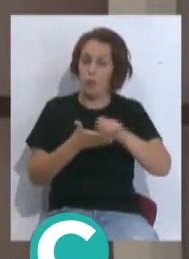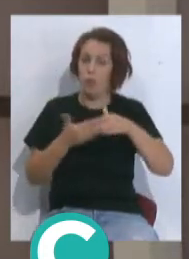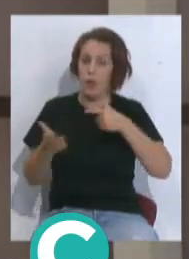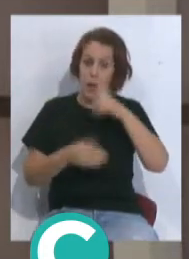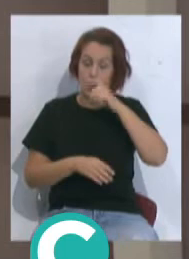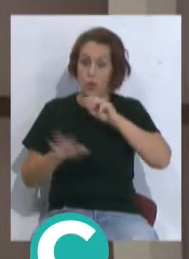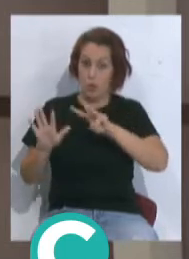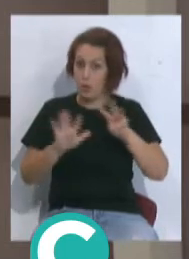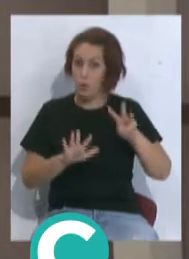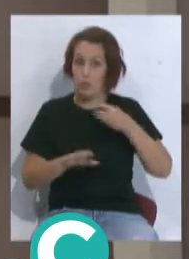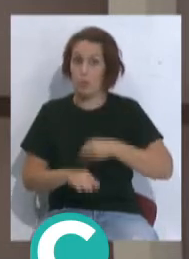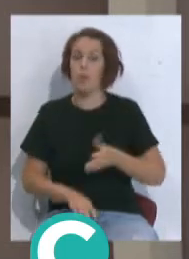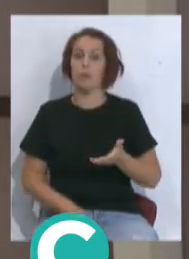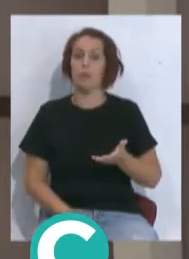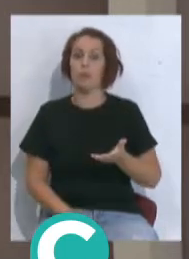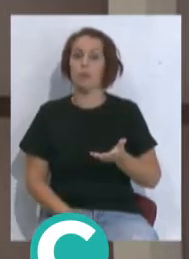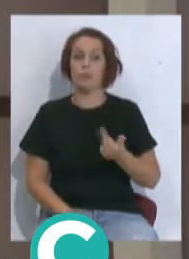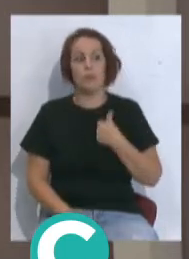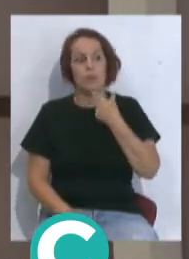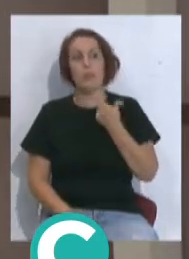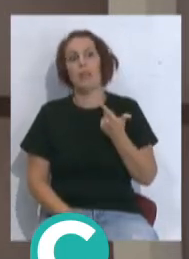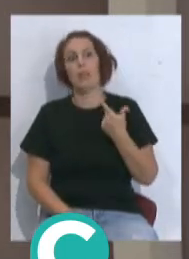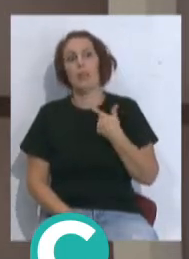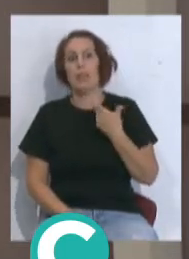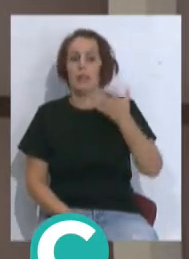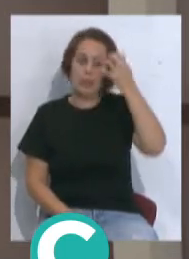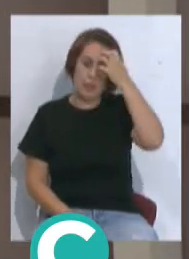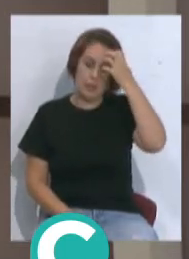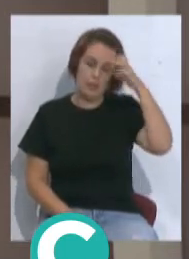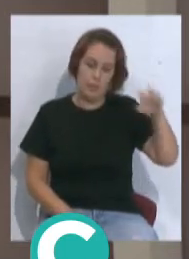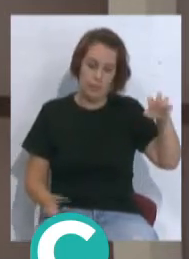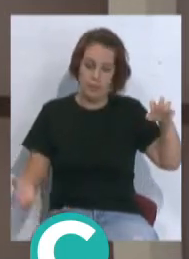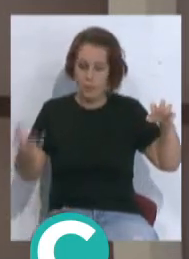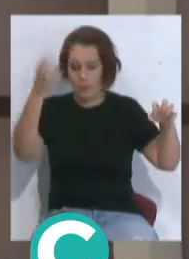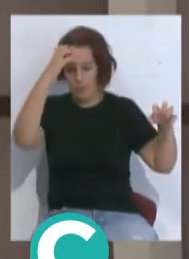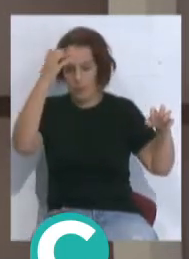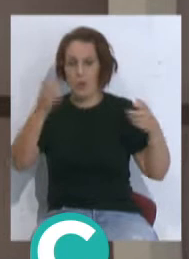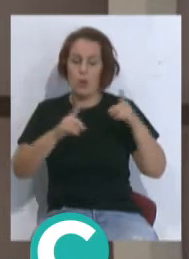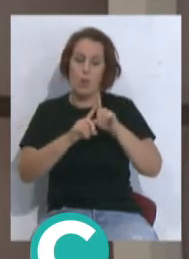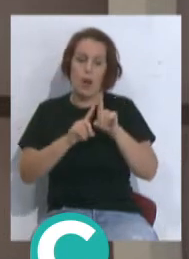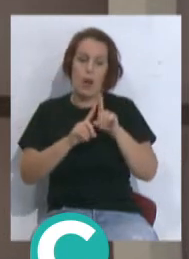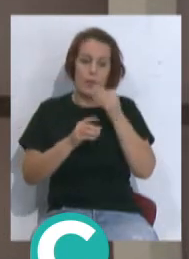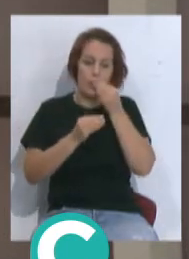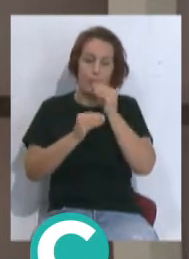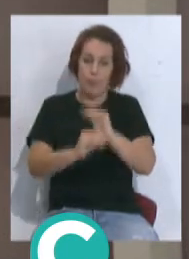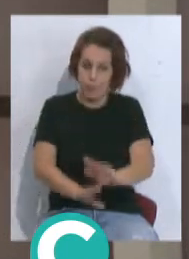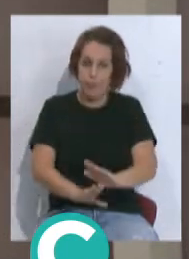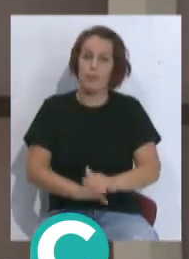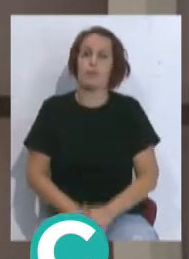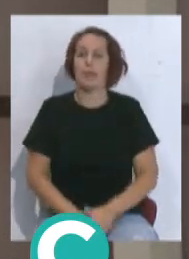88. O sea, quiero decir, no voy a decir a rey muerto, rey puesto, porque tampoco se trata de relevo eso. Relevo generacional, pero, hombre, pero, más elegante. Pero,